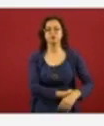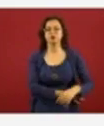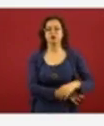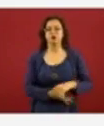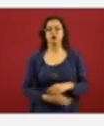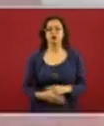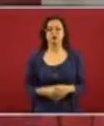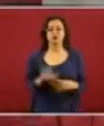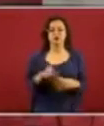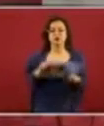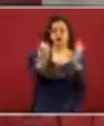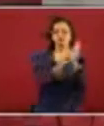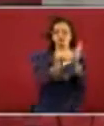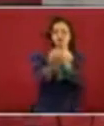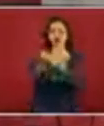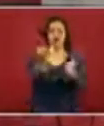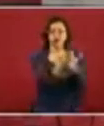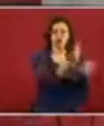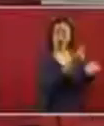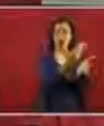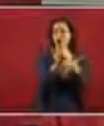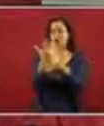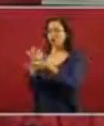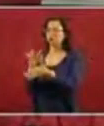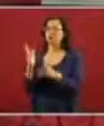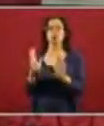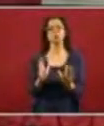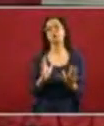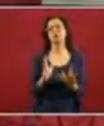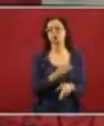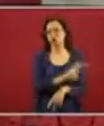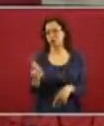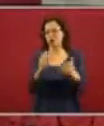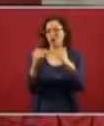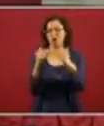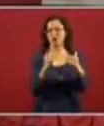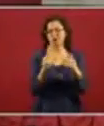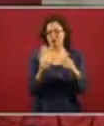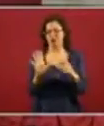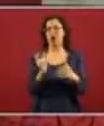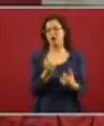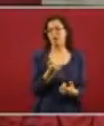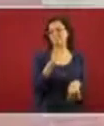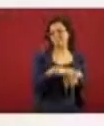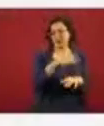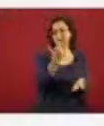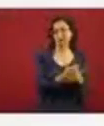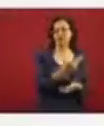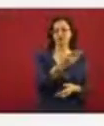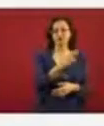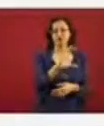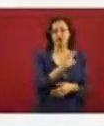caros, todas las de esa marca están caros. Ahorita lo vamos a ver con algunos ejemplos. Más caros,